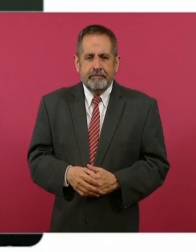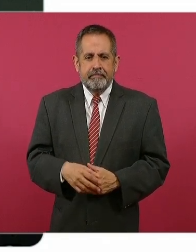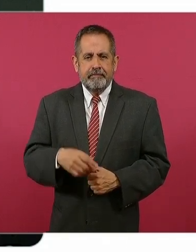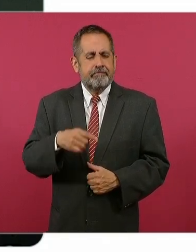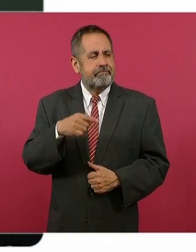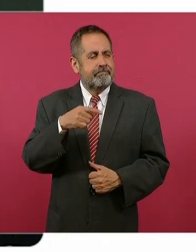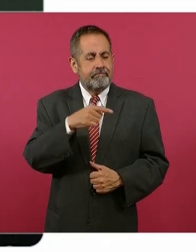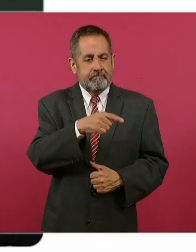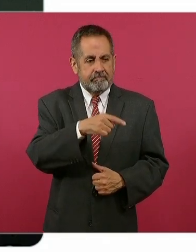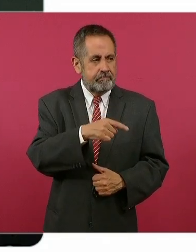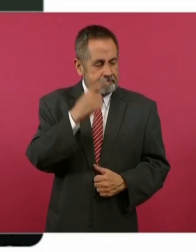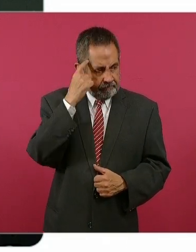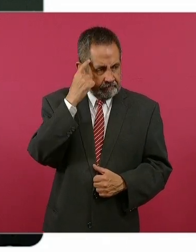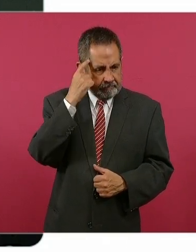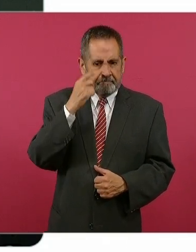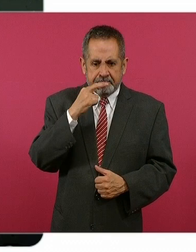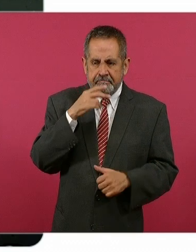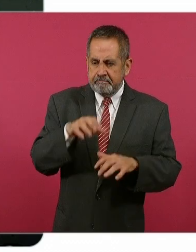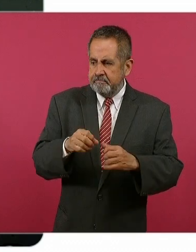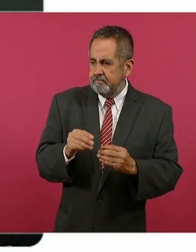garantizó su impunidad,